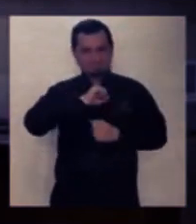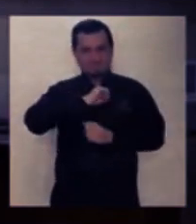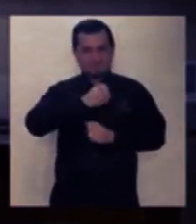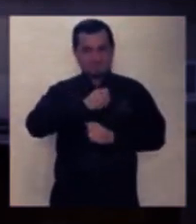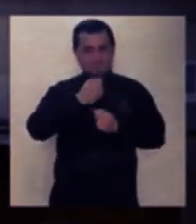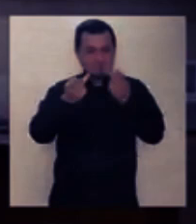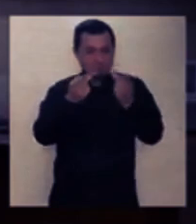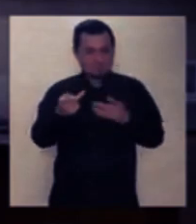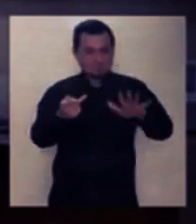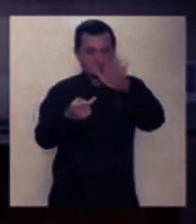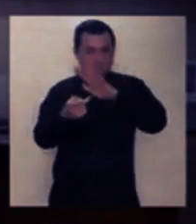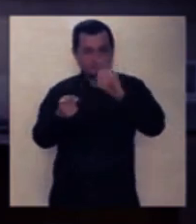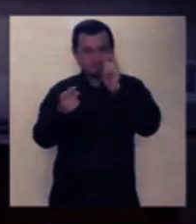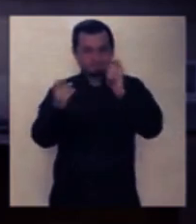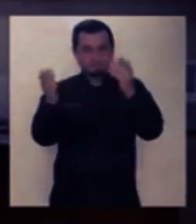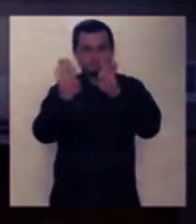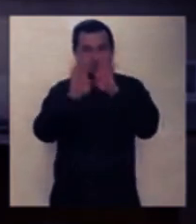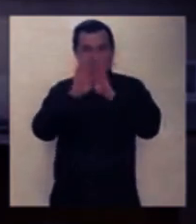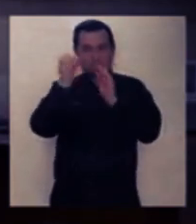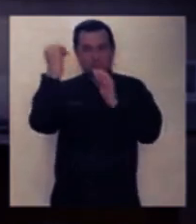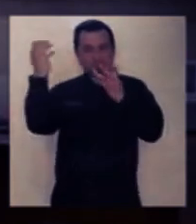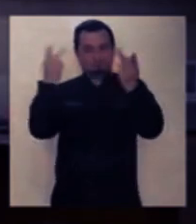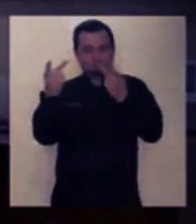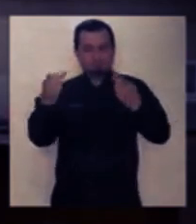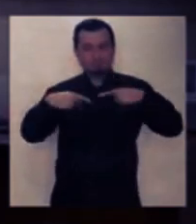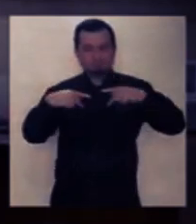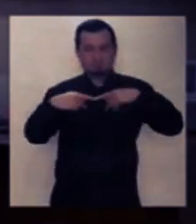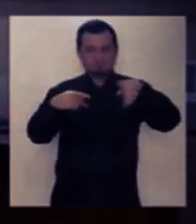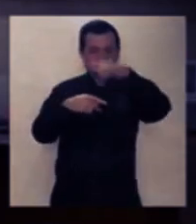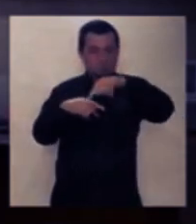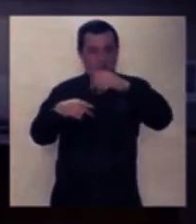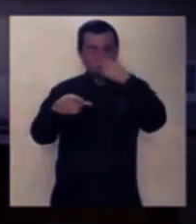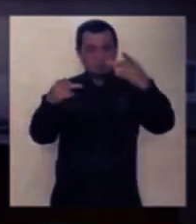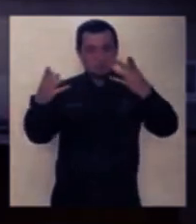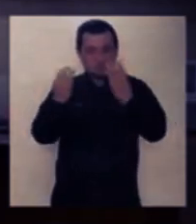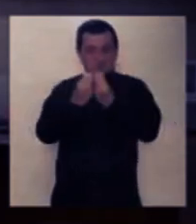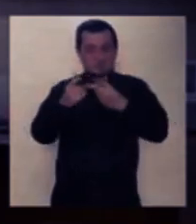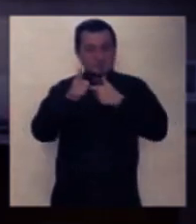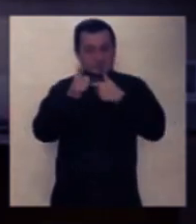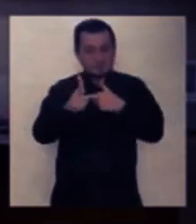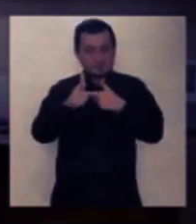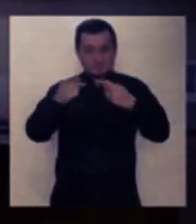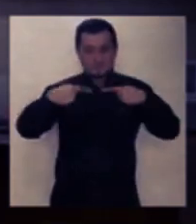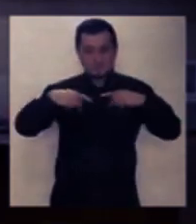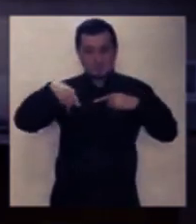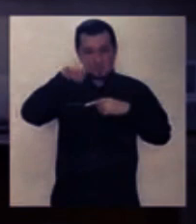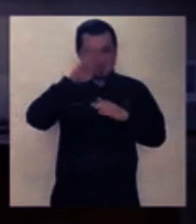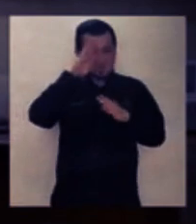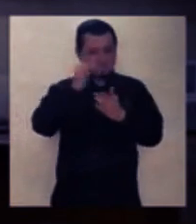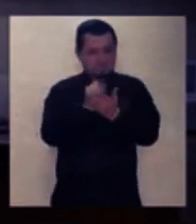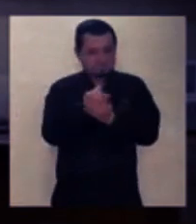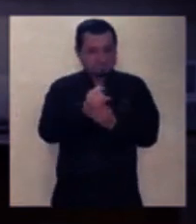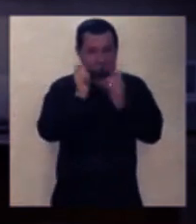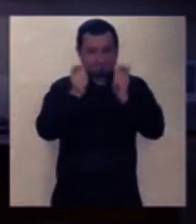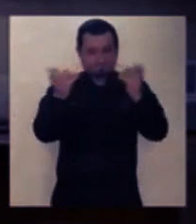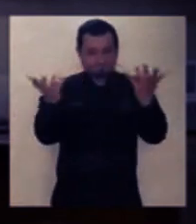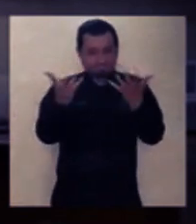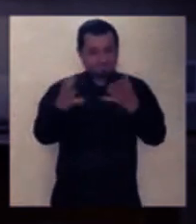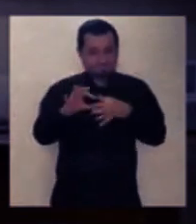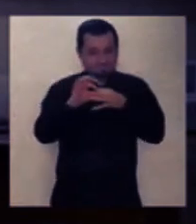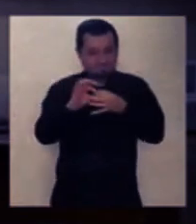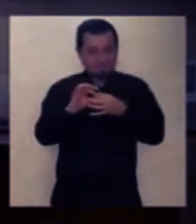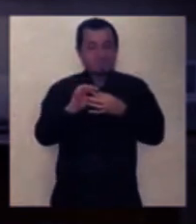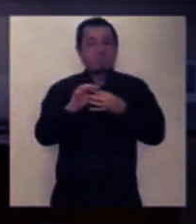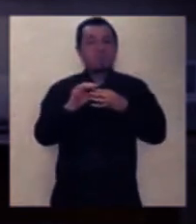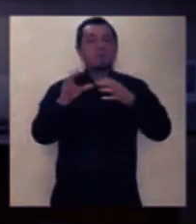de la Mesa de Salud, dejará de operar el semáforo estatal que habíamos diseñado, ya que los indicadores que nos sirvieron para tomar las primeras decisiones sobre